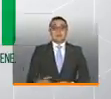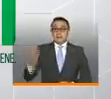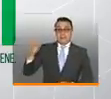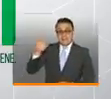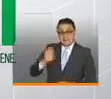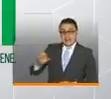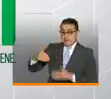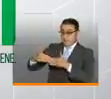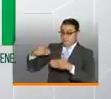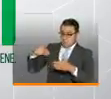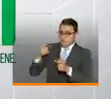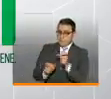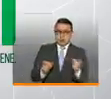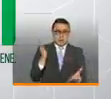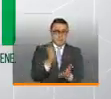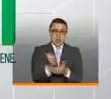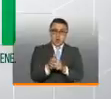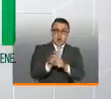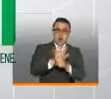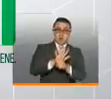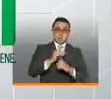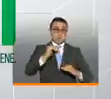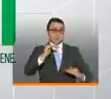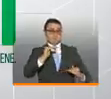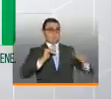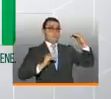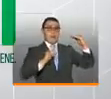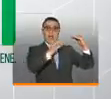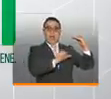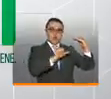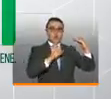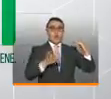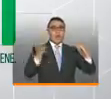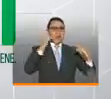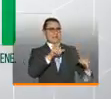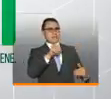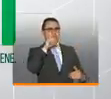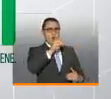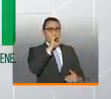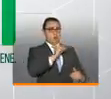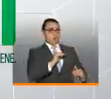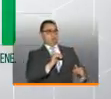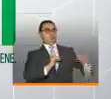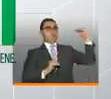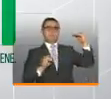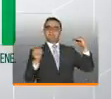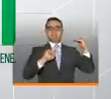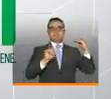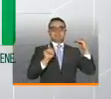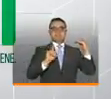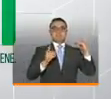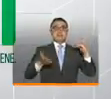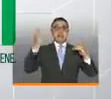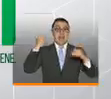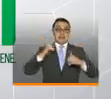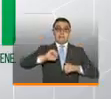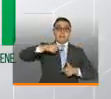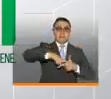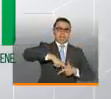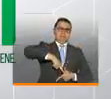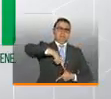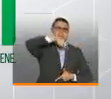enero no alcanzó a superar la positividad del mes de agosto o del mes de julio, donde tuvimos el primer pico en las principales ciudades del